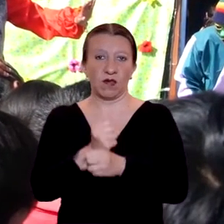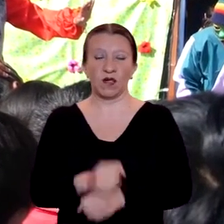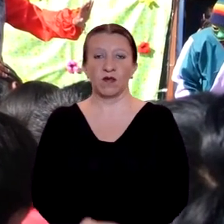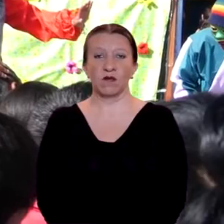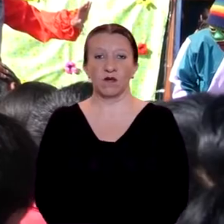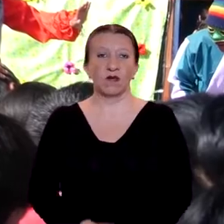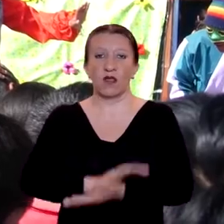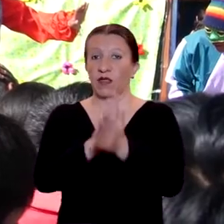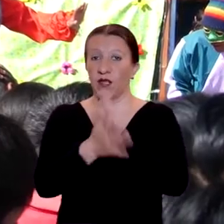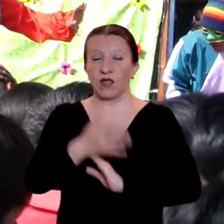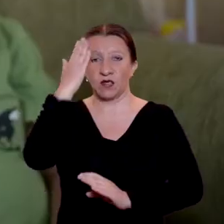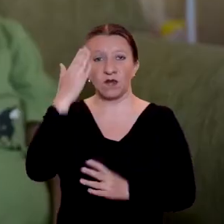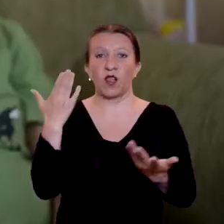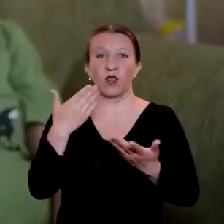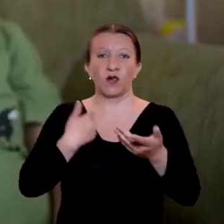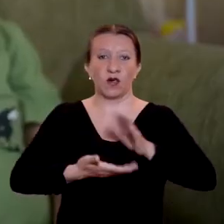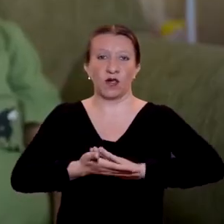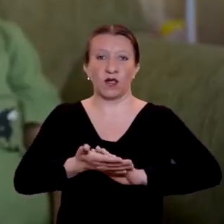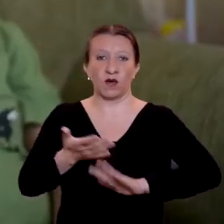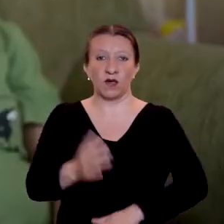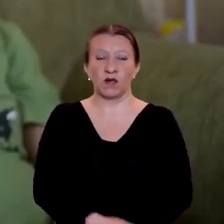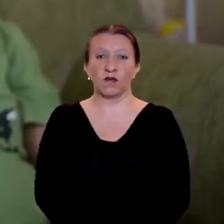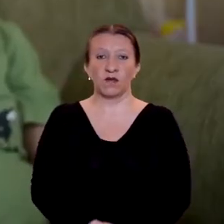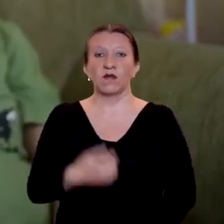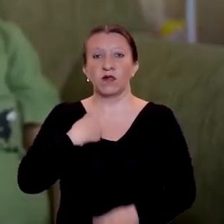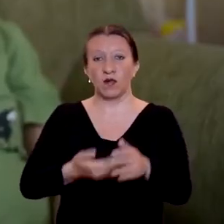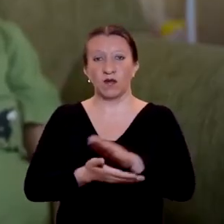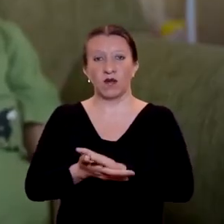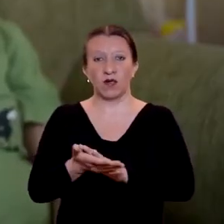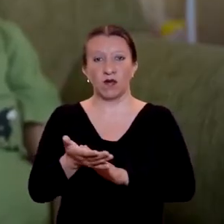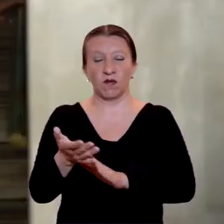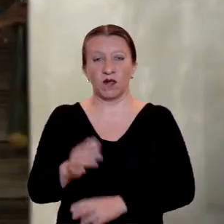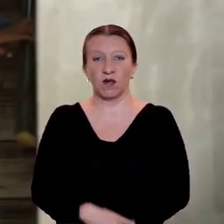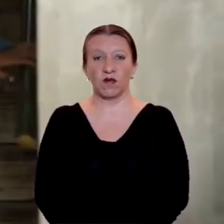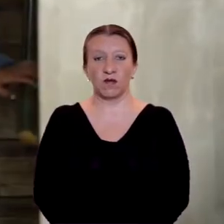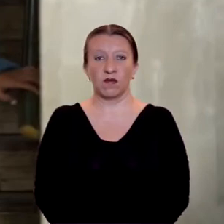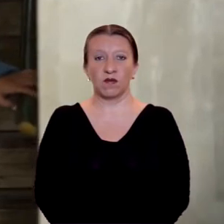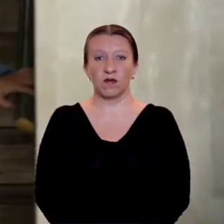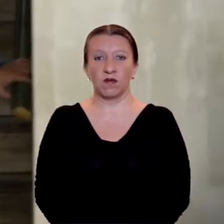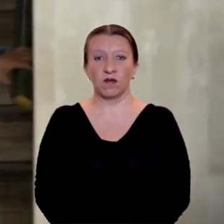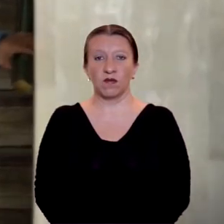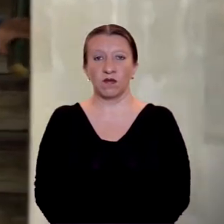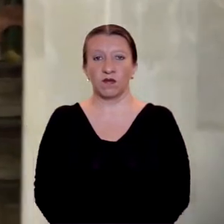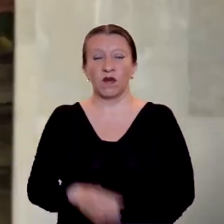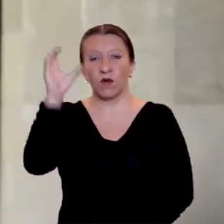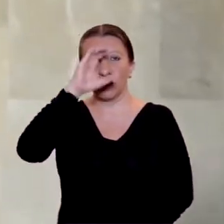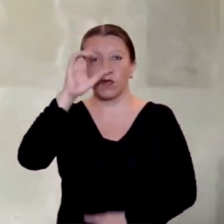trabajaba. Nadie sabía dónde me iba. Pero yo me iba a